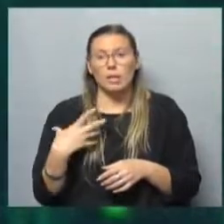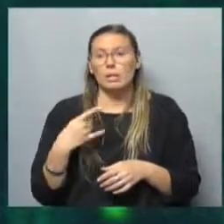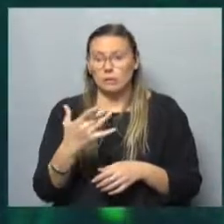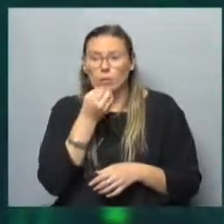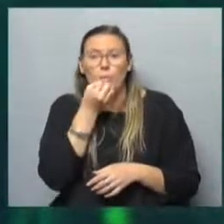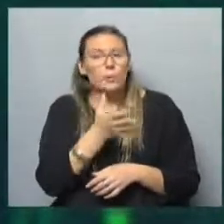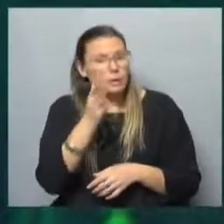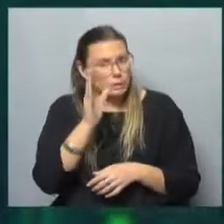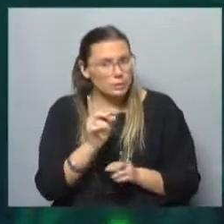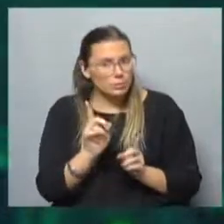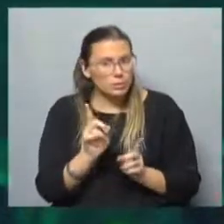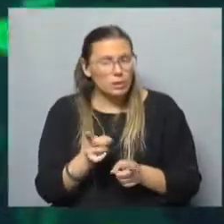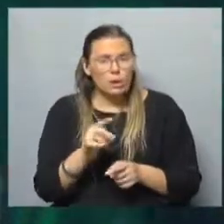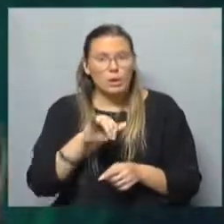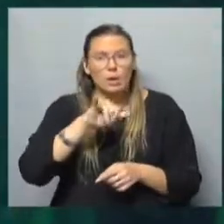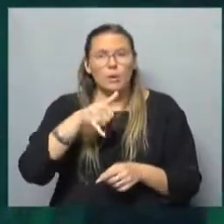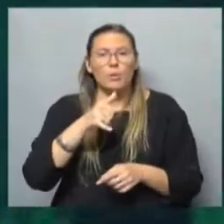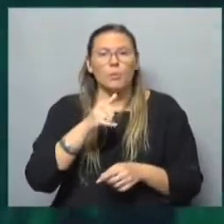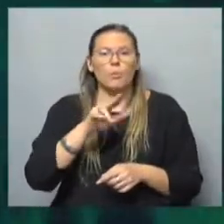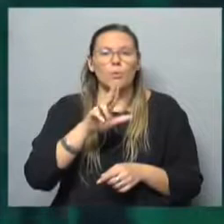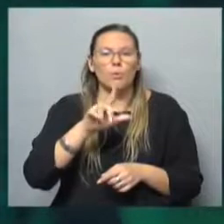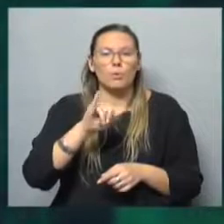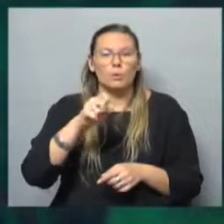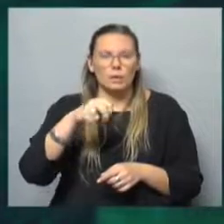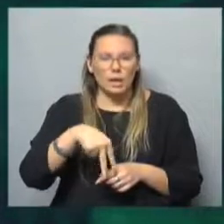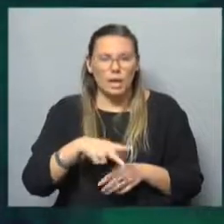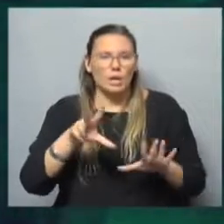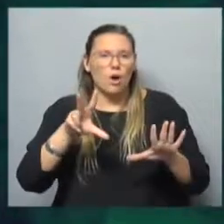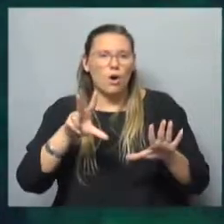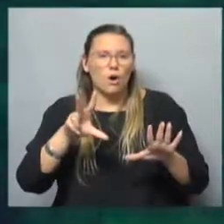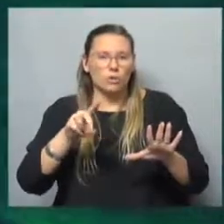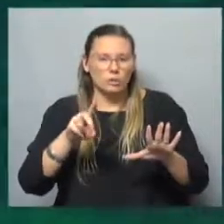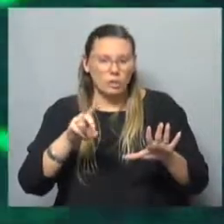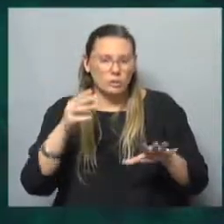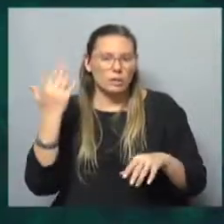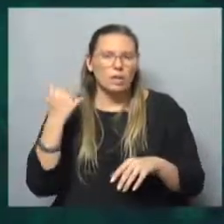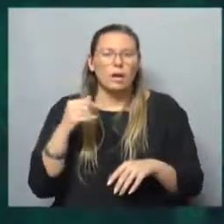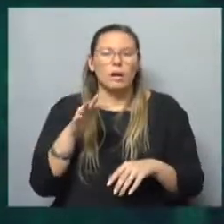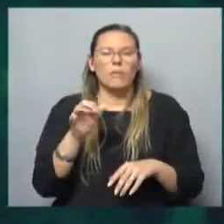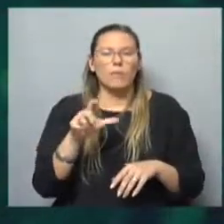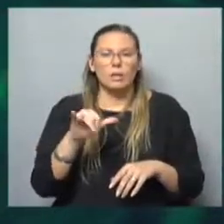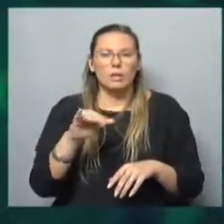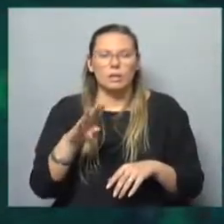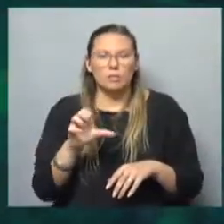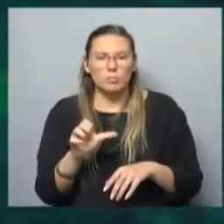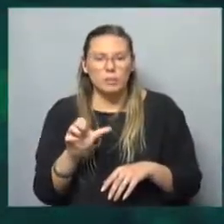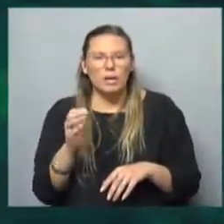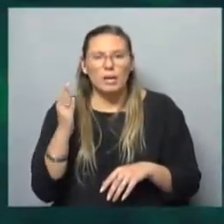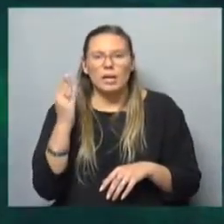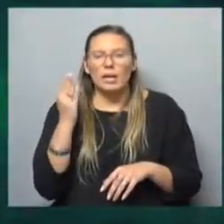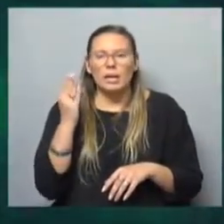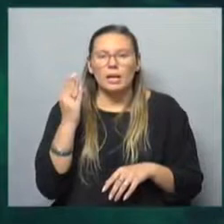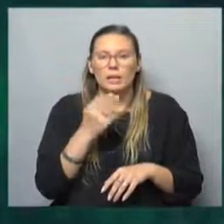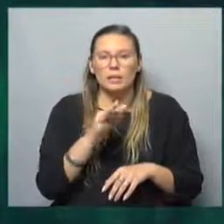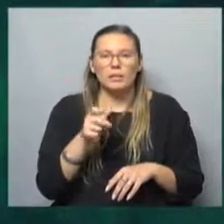maravillosos. Desde Julio Julián, en los 80, hasta el Felipe, el Negro Techera, claro.